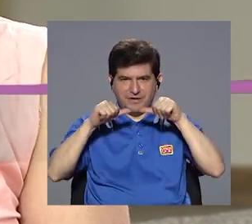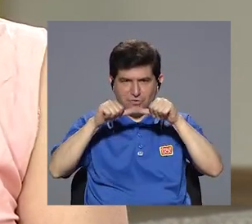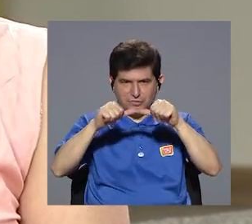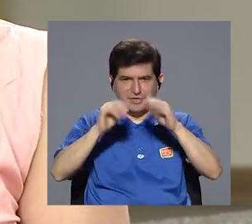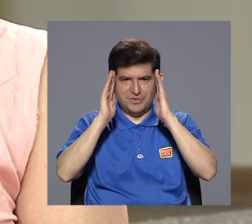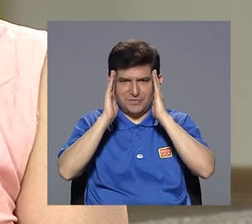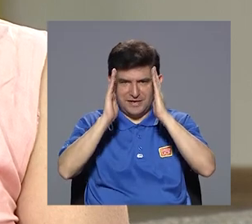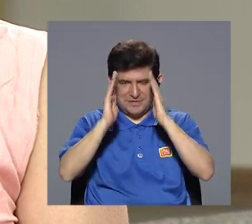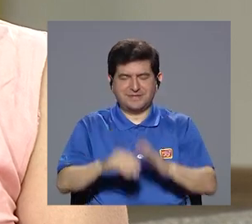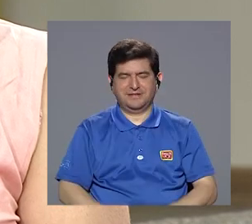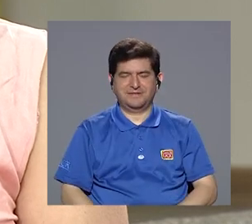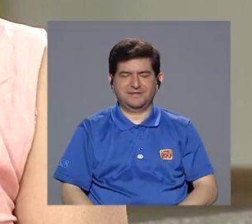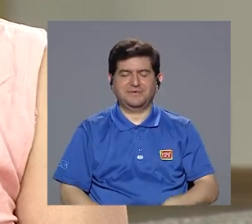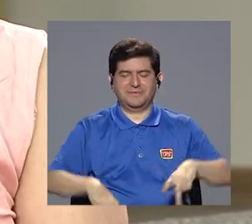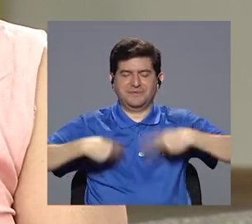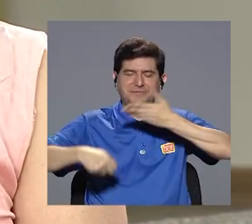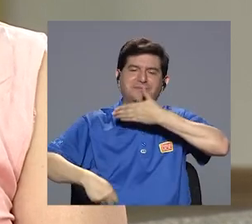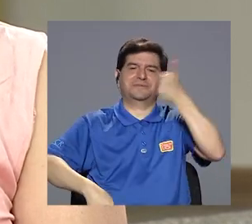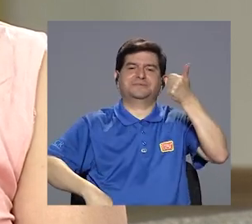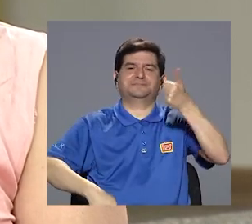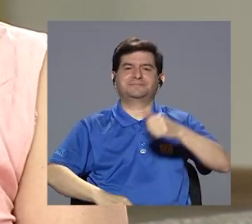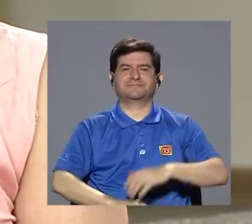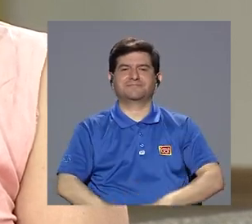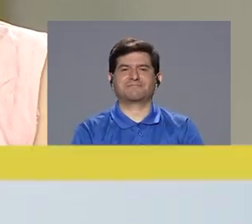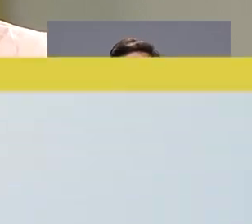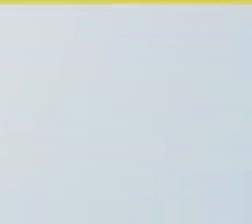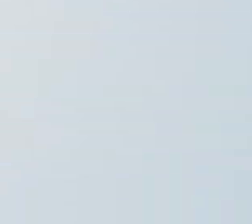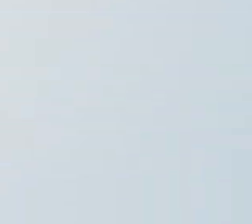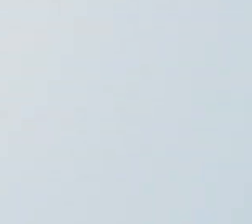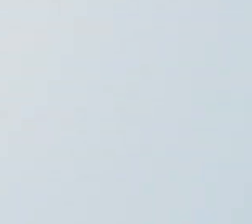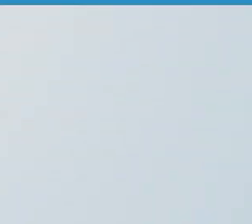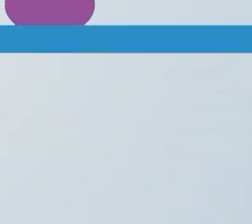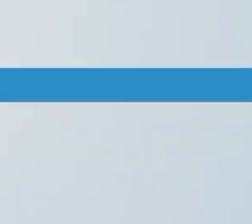pantalla, los esperamos en unos minutos en Vivir Mejor.